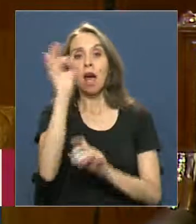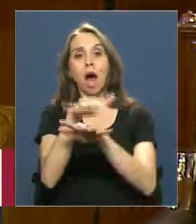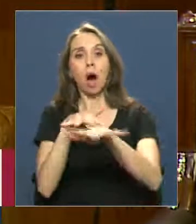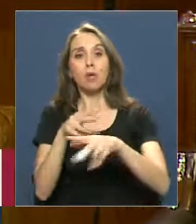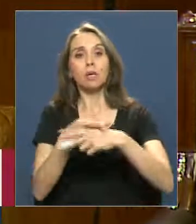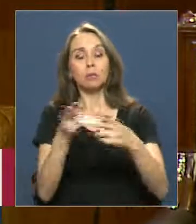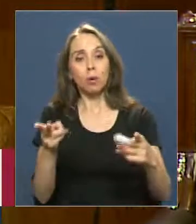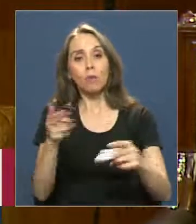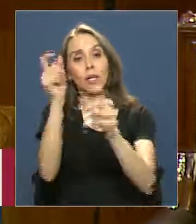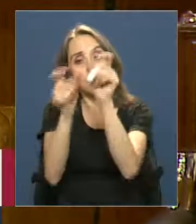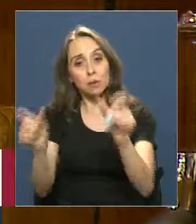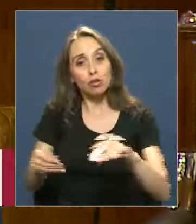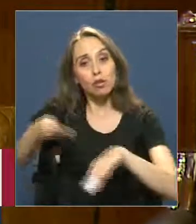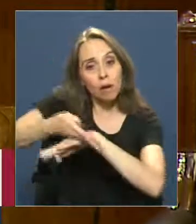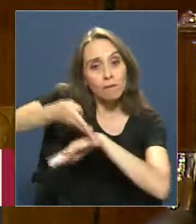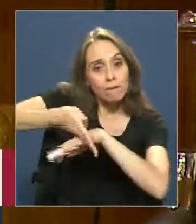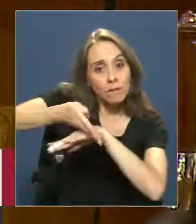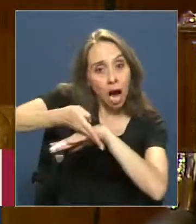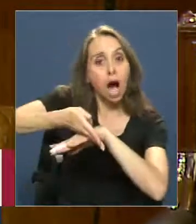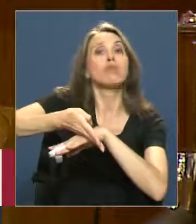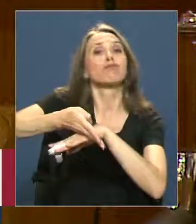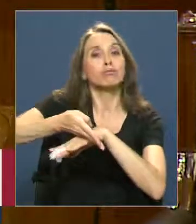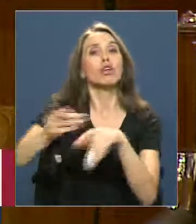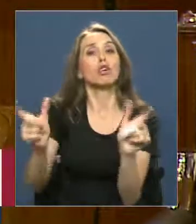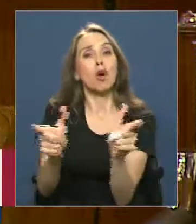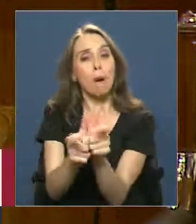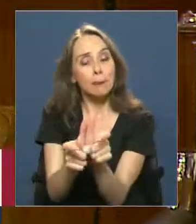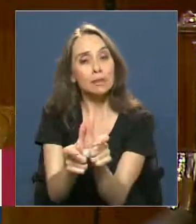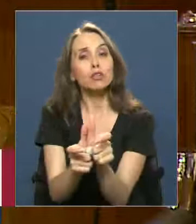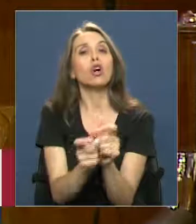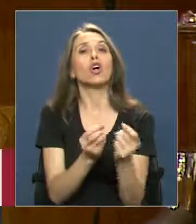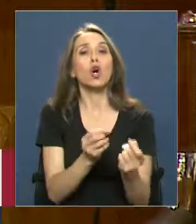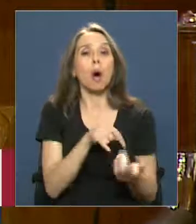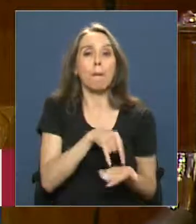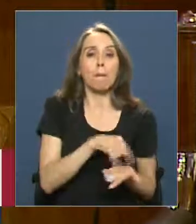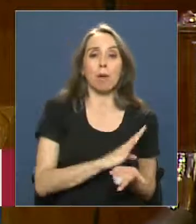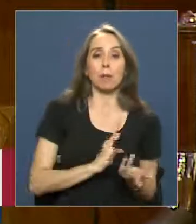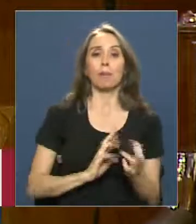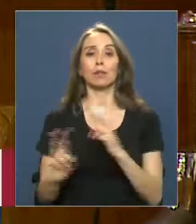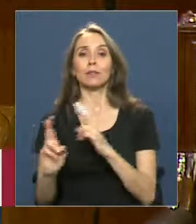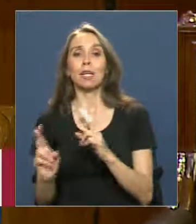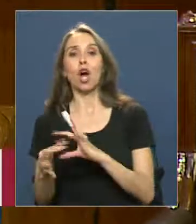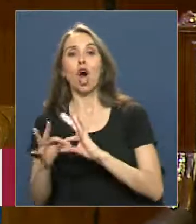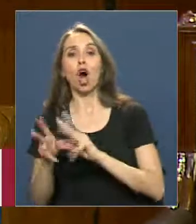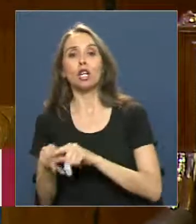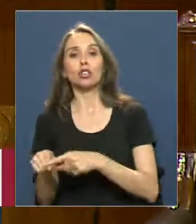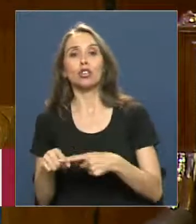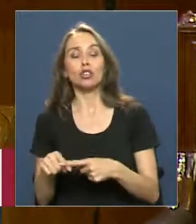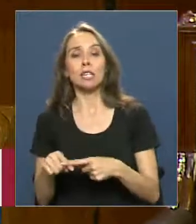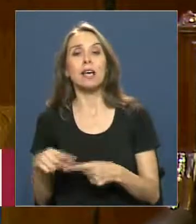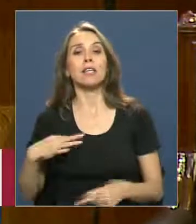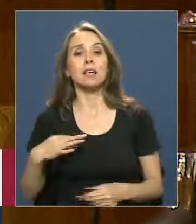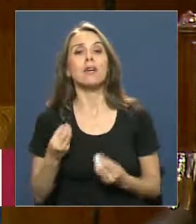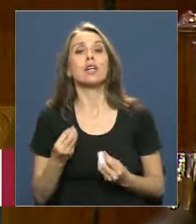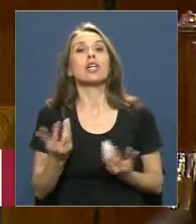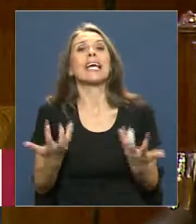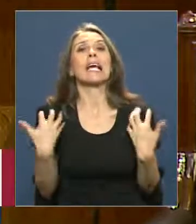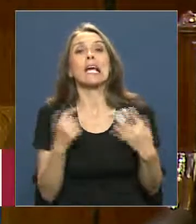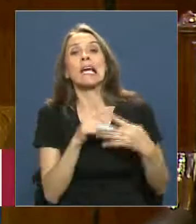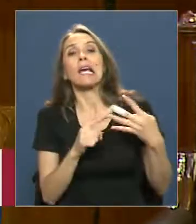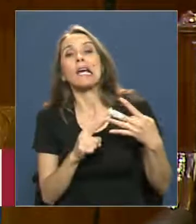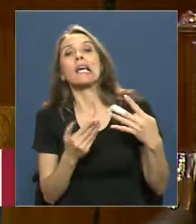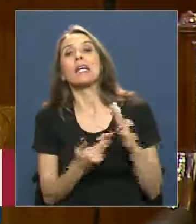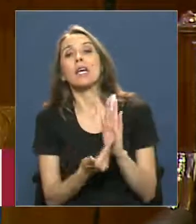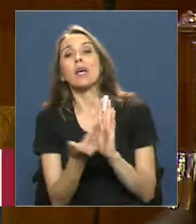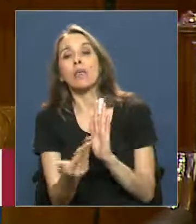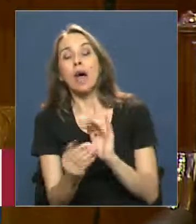públicas, presenciales, en comisiones, la relación del Congreso con las organizaciones de la sociedad civil y las funcionalidades que deberían tener las